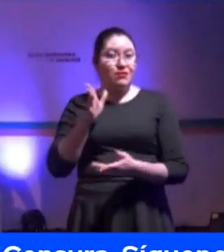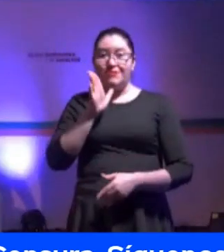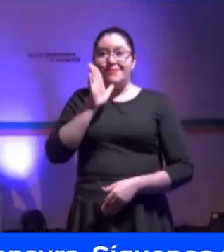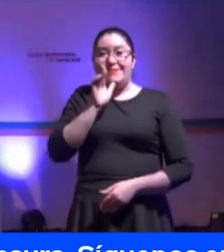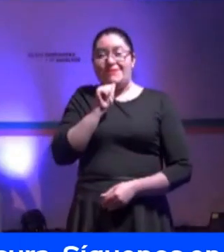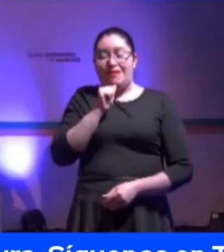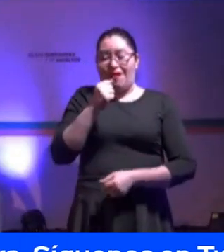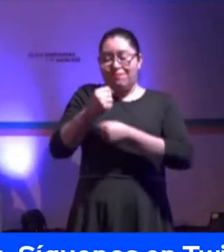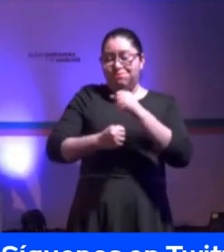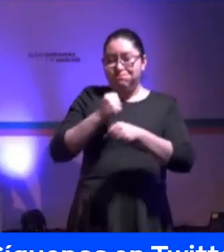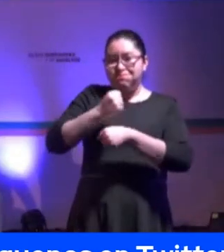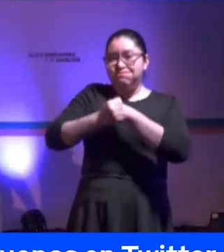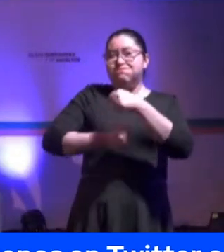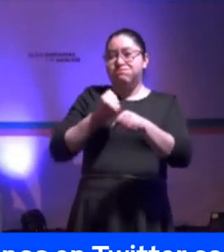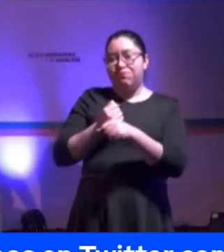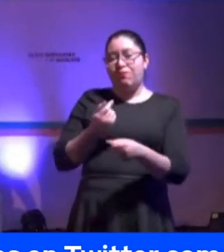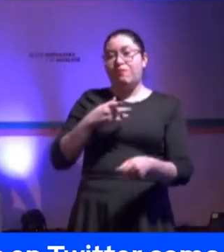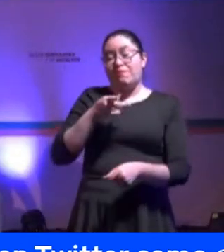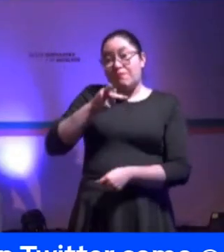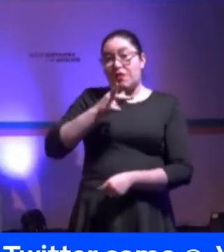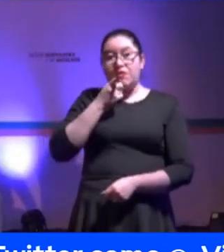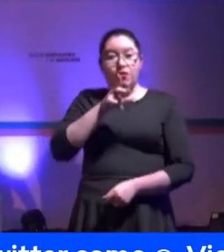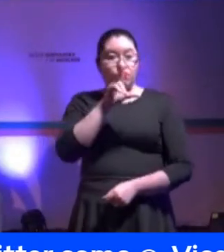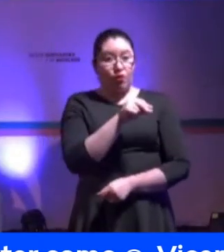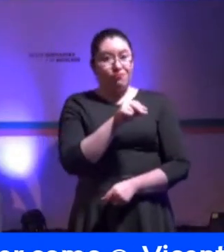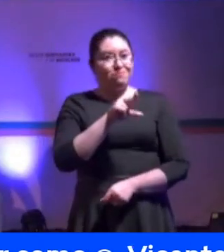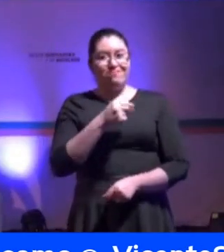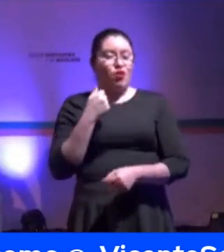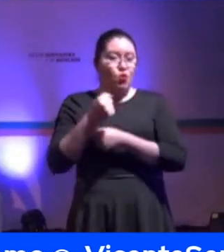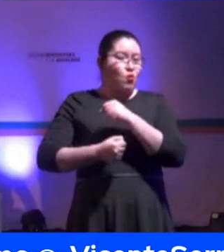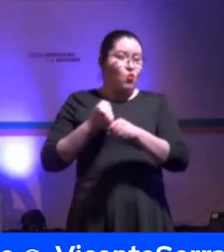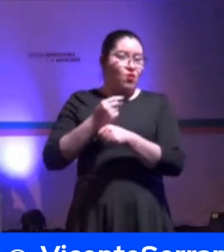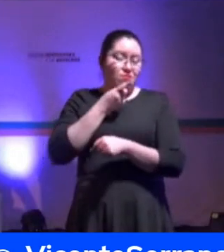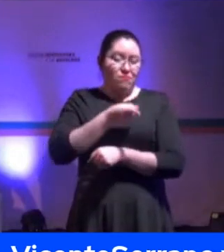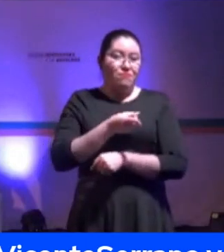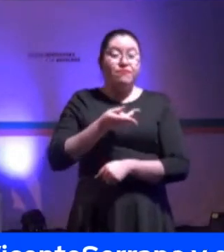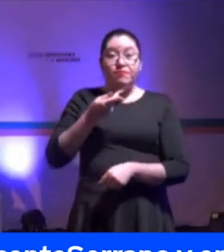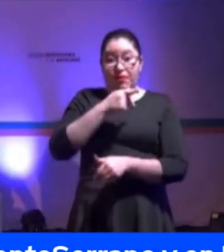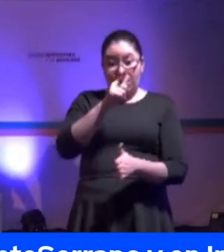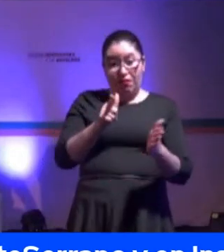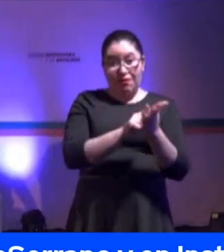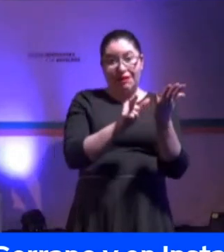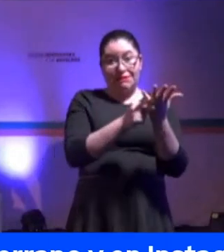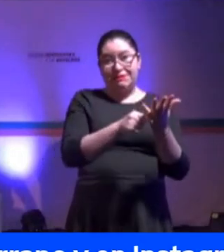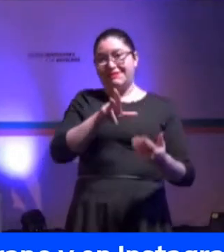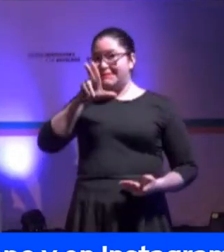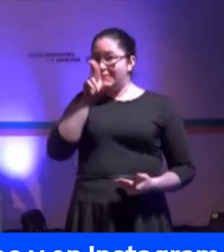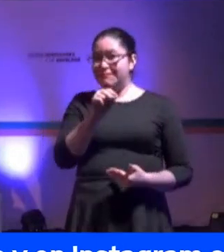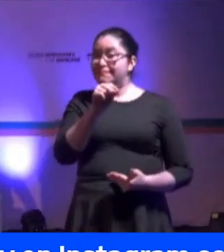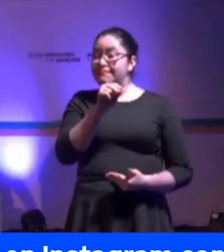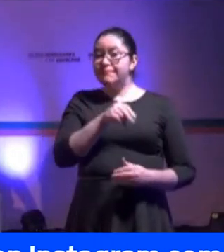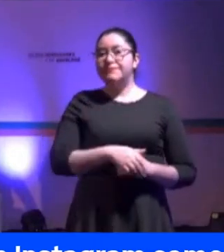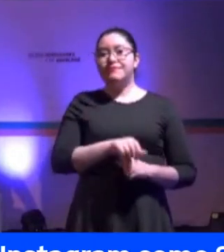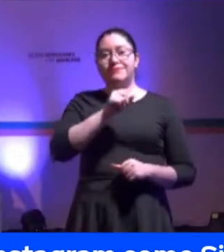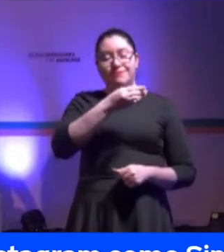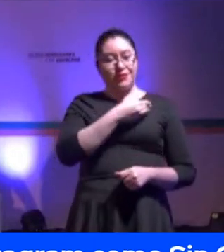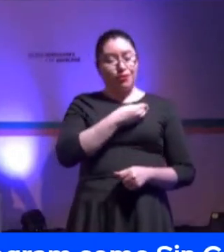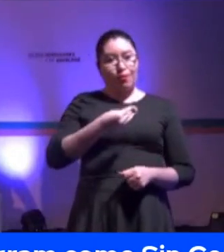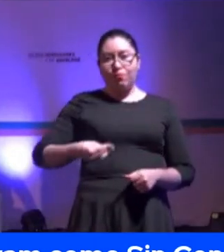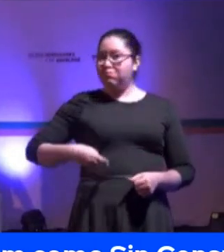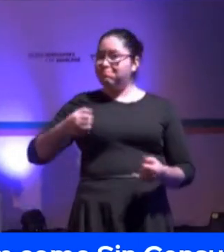durante años. El problema es que nunca nadie les dijo que no. Legalmente, en sus estatutos no pueden. Ese es el problema. Y en los municipios la